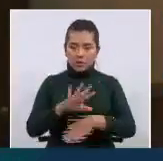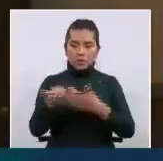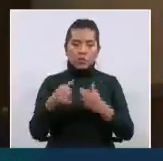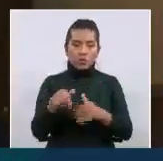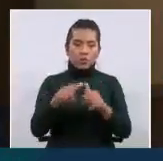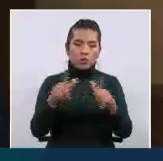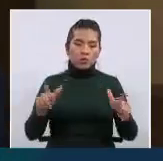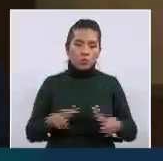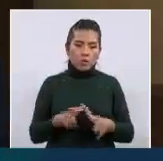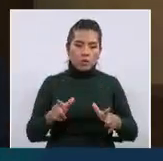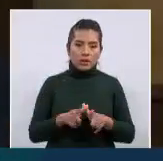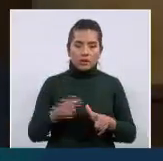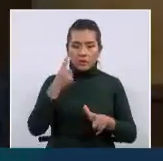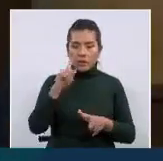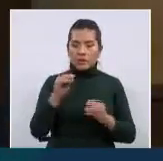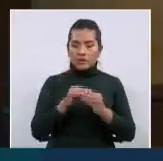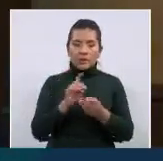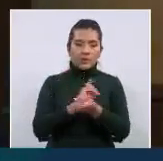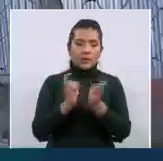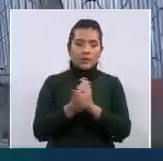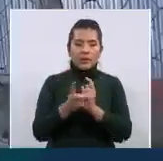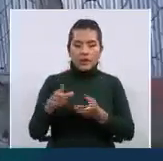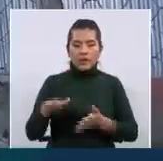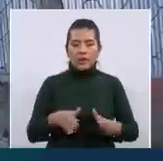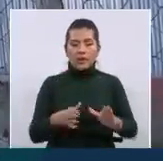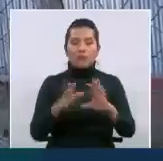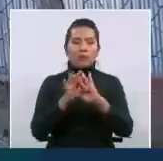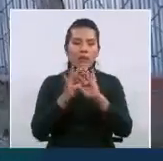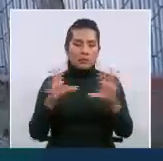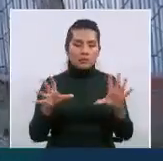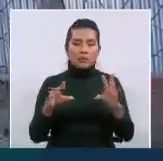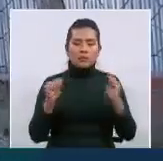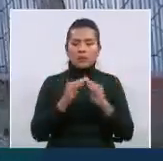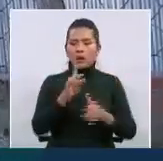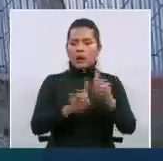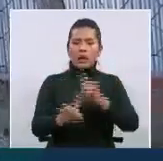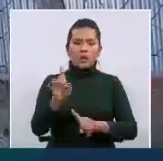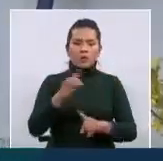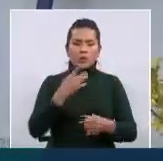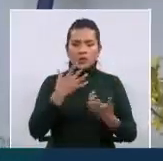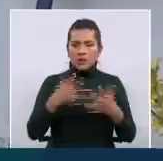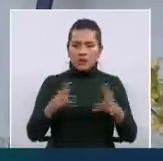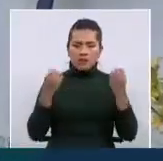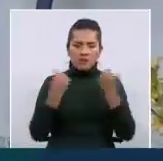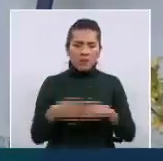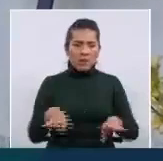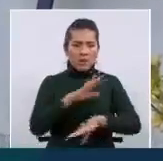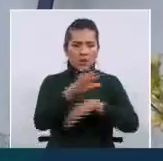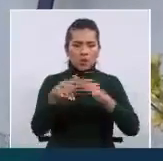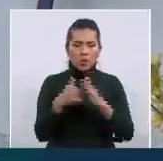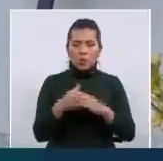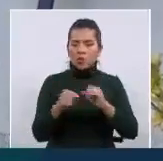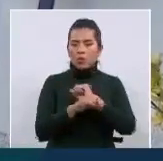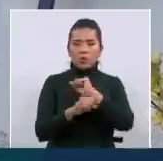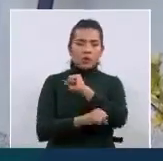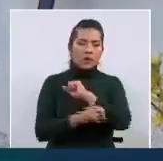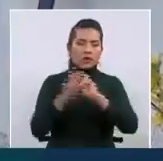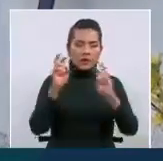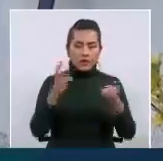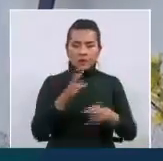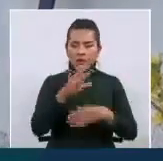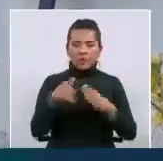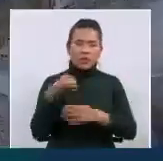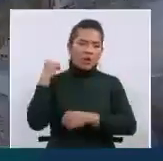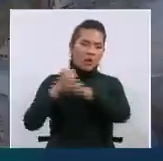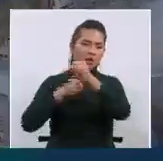Inmaculada Concepción y Cantutani y la reposición de la vía. Algunos damnificados que perdieron todo su patrimonio forjado en